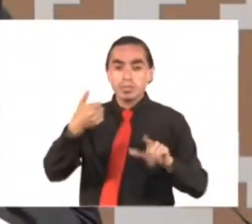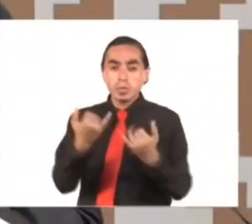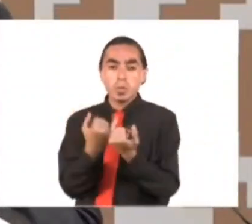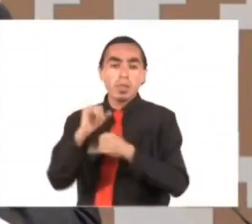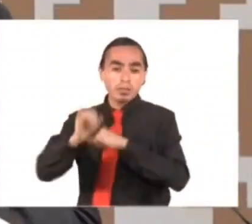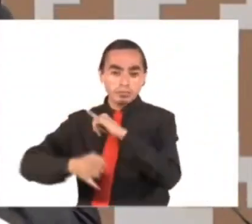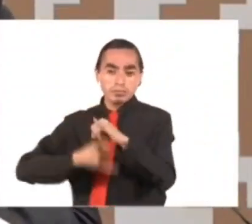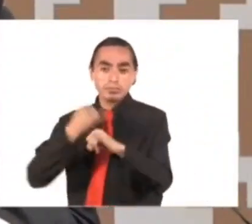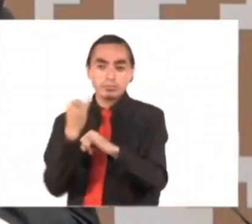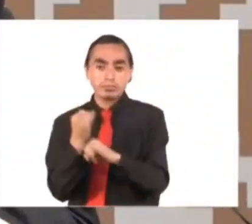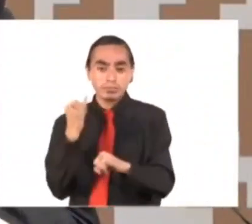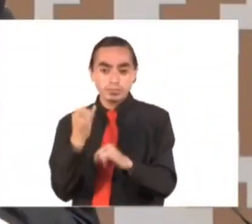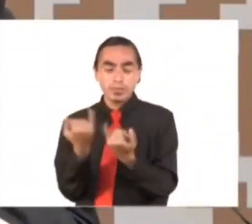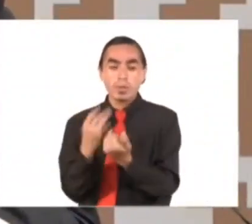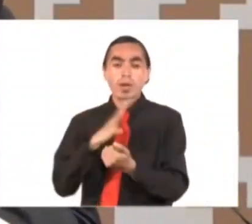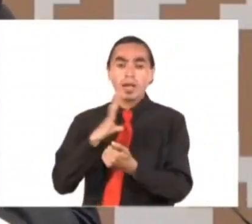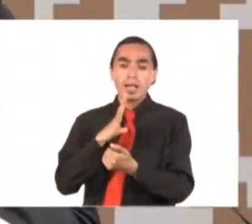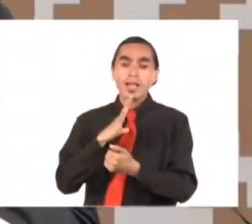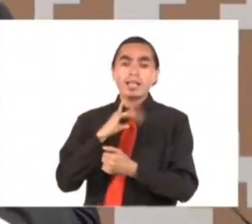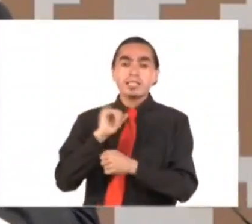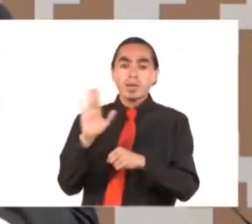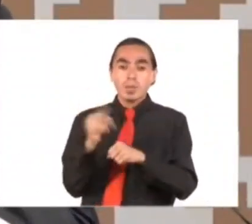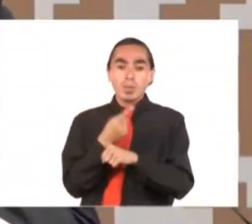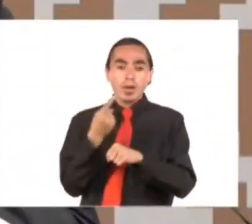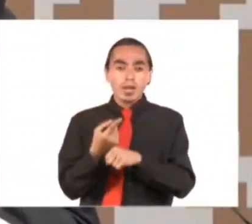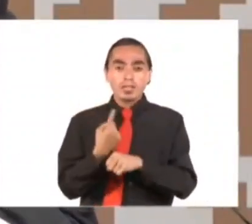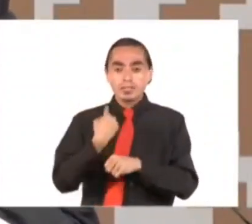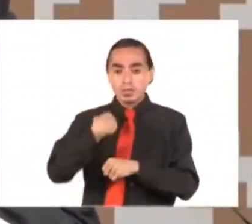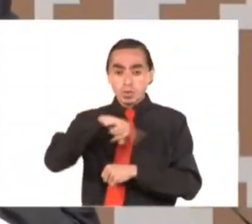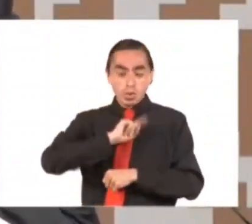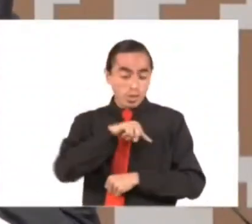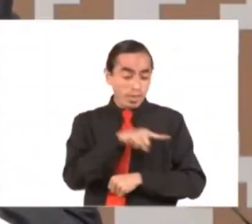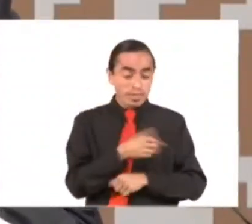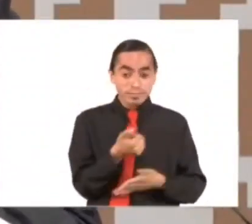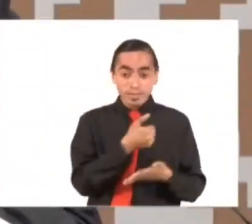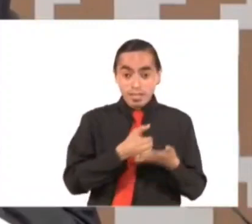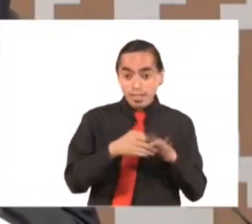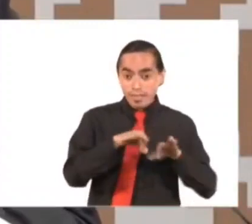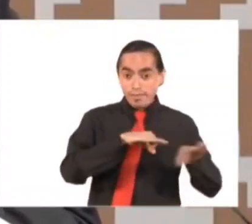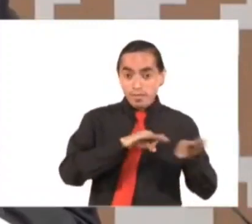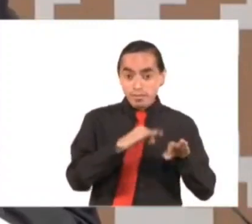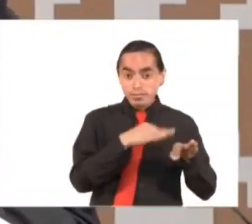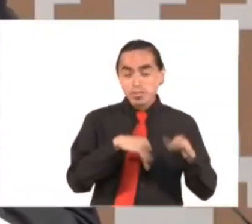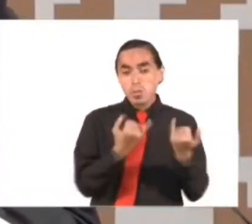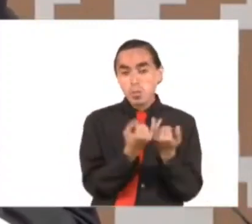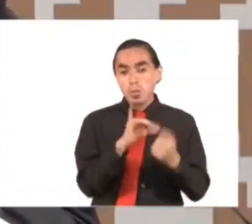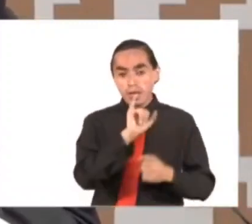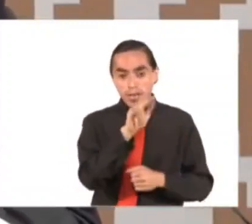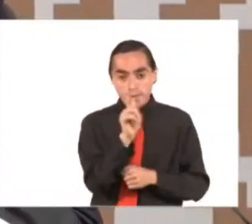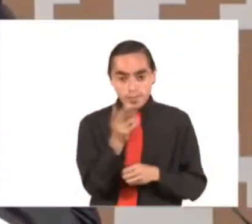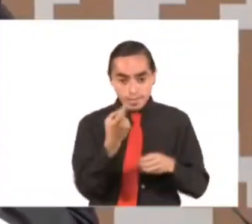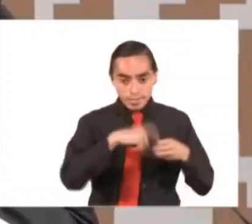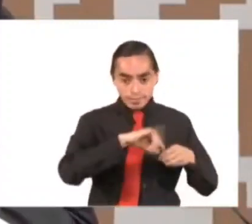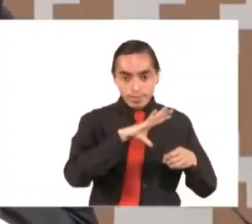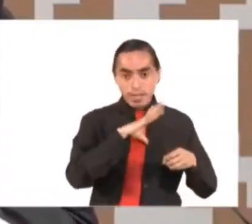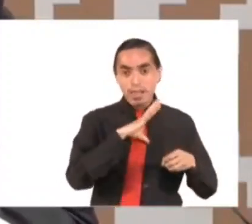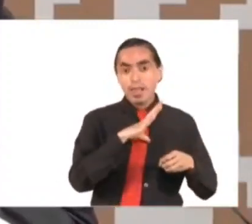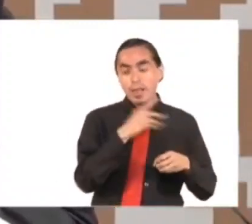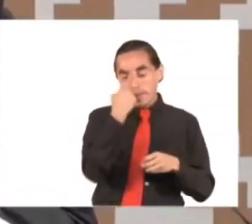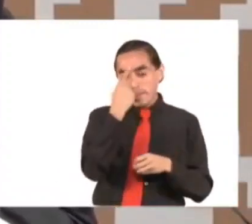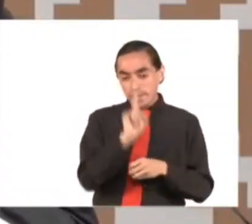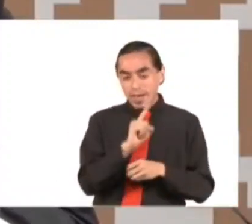nuestra frontera, y como resultado de las acciones centrales que tenemos actualmente en el Politécnico de favorecer